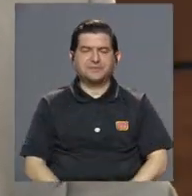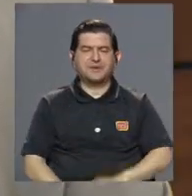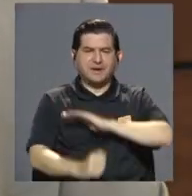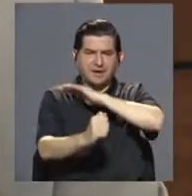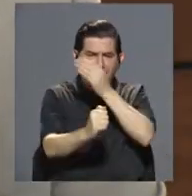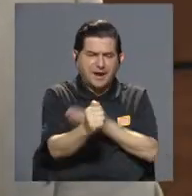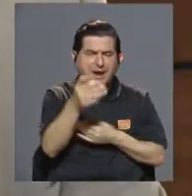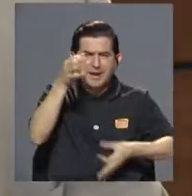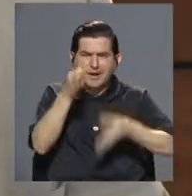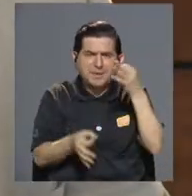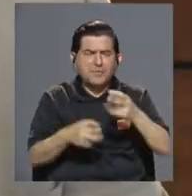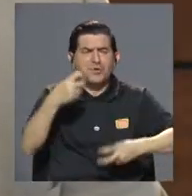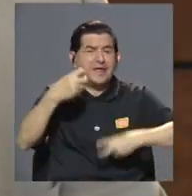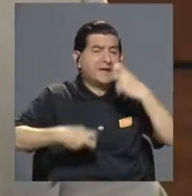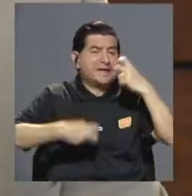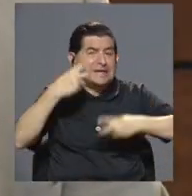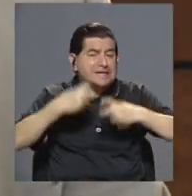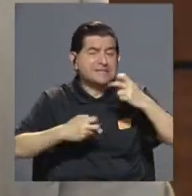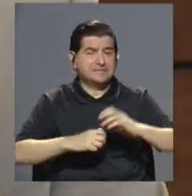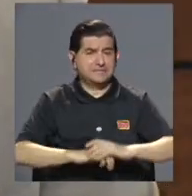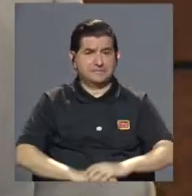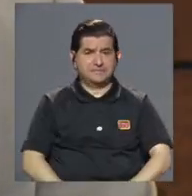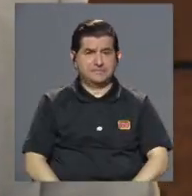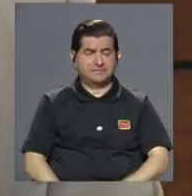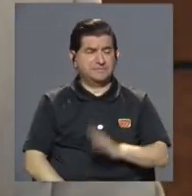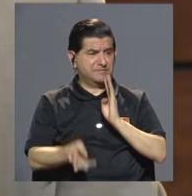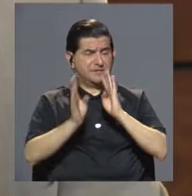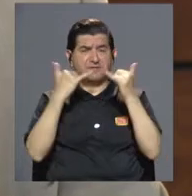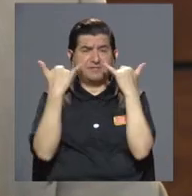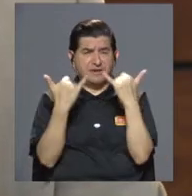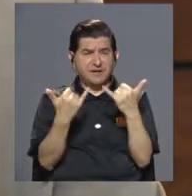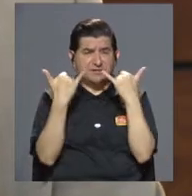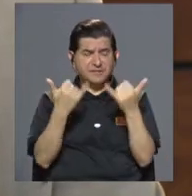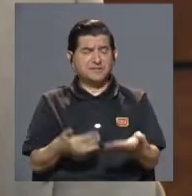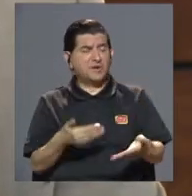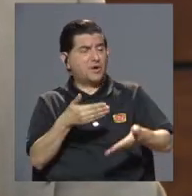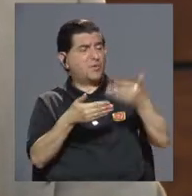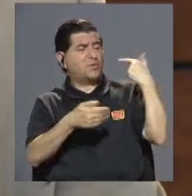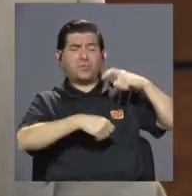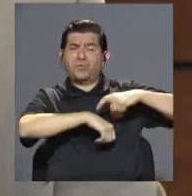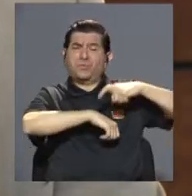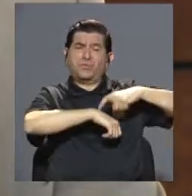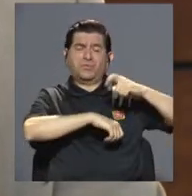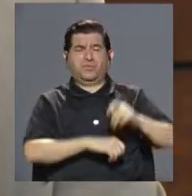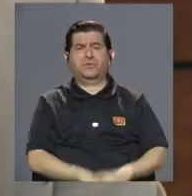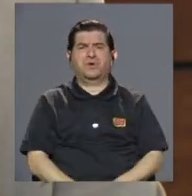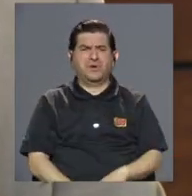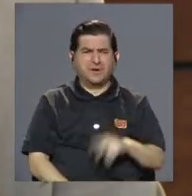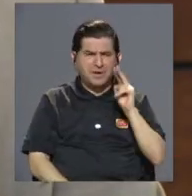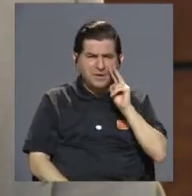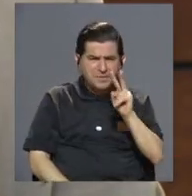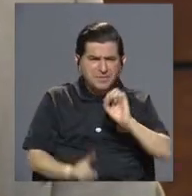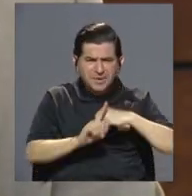está en crisis, y se viene hablando sobre eso desde hace mucho tiempo. ¿Cómo es ese